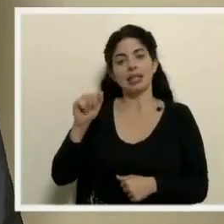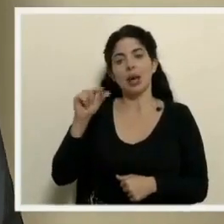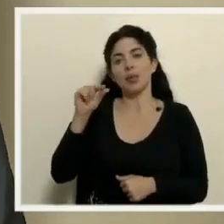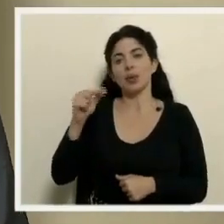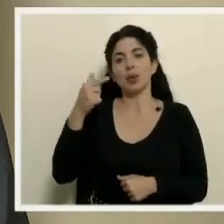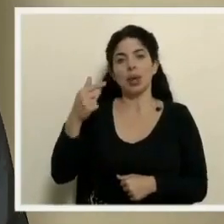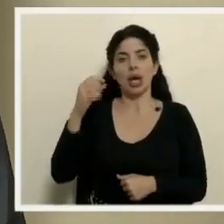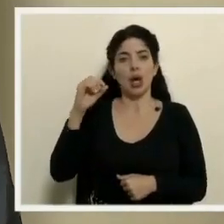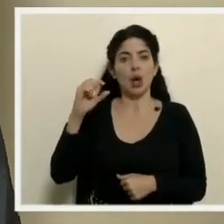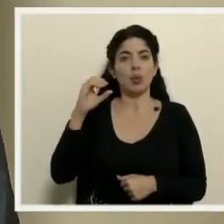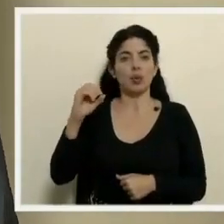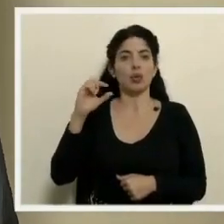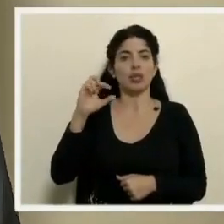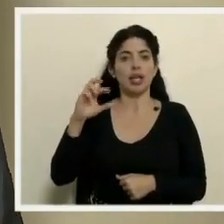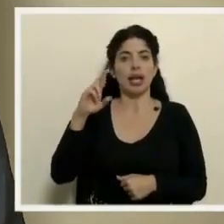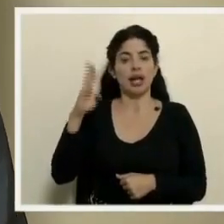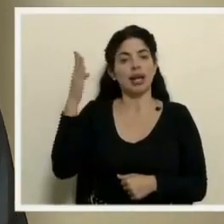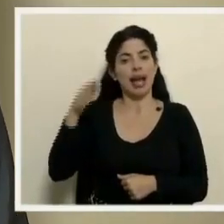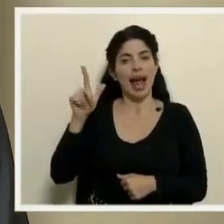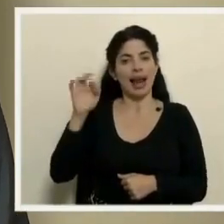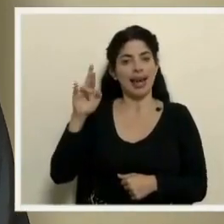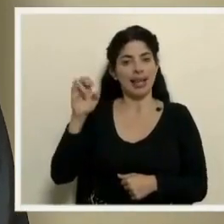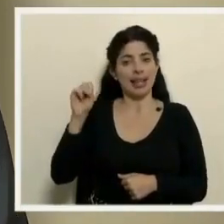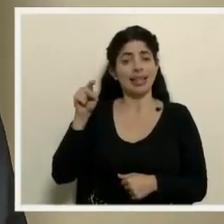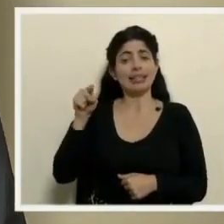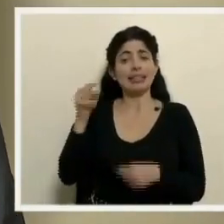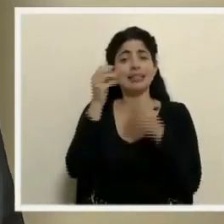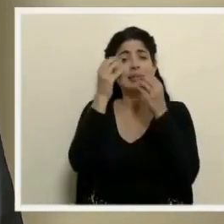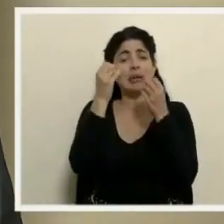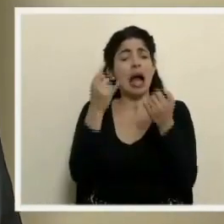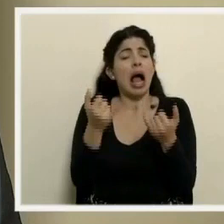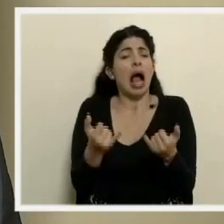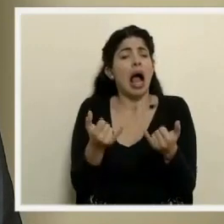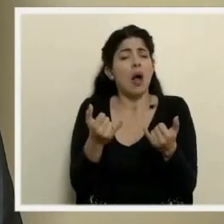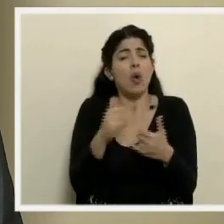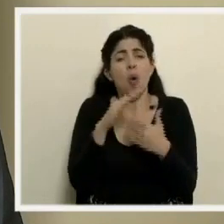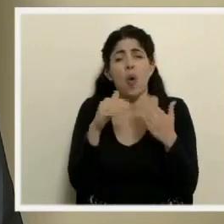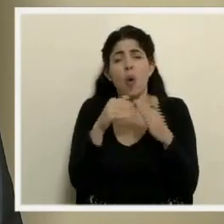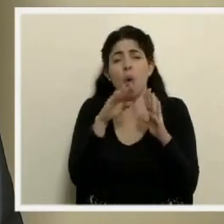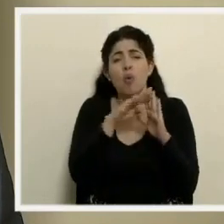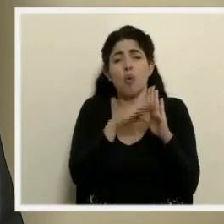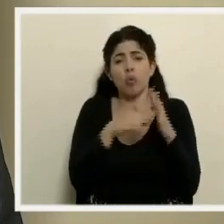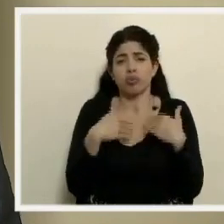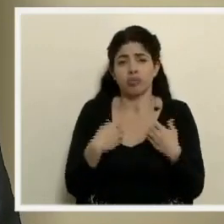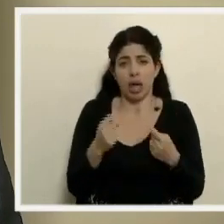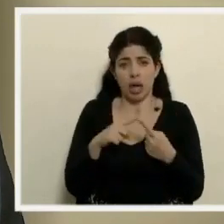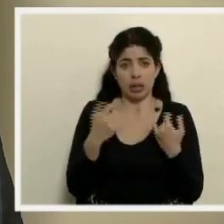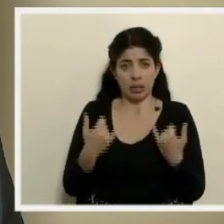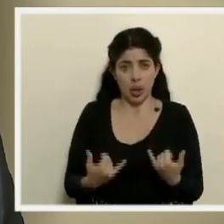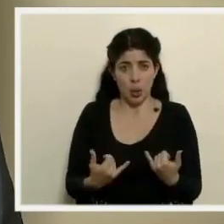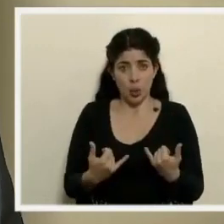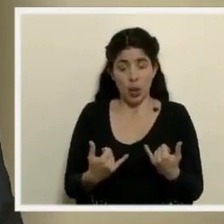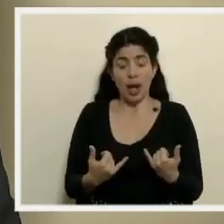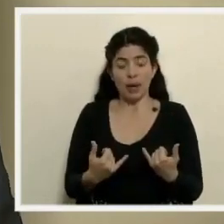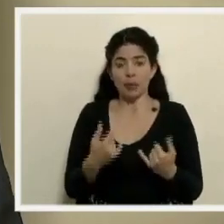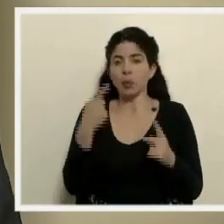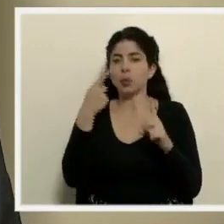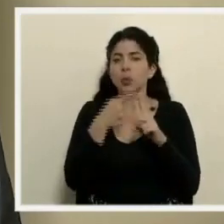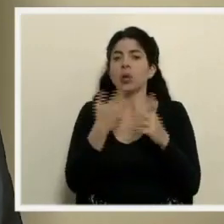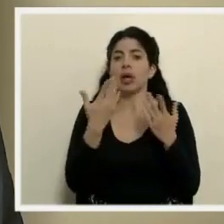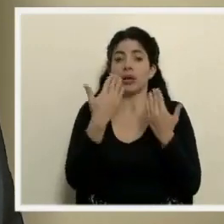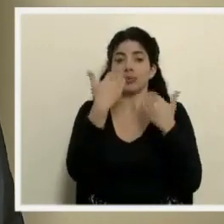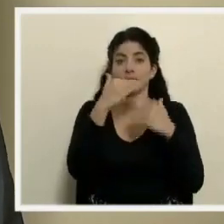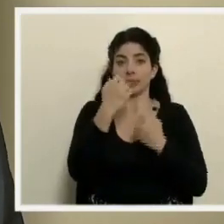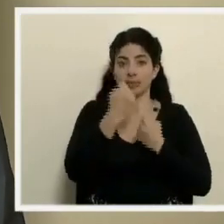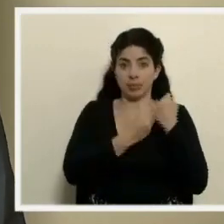.cr barra inclinada alertas el sitio está totalmente actualizado con las medidas sanitarias vigentes a la fecha el detalle de la